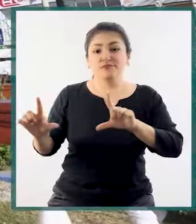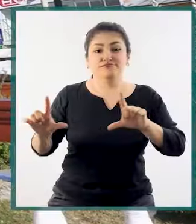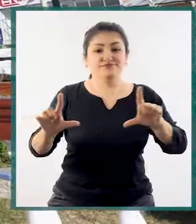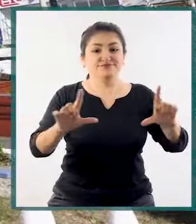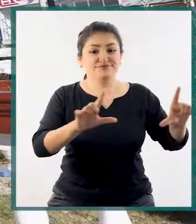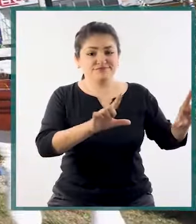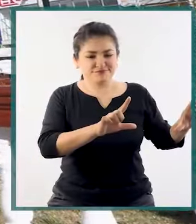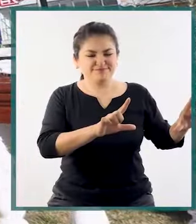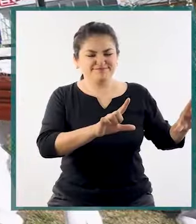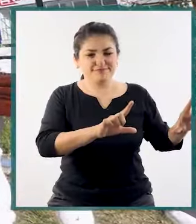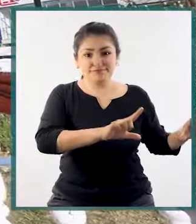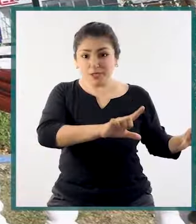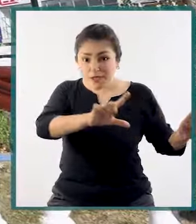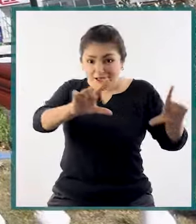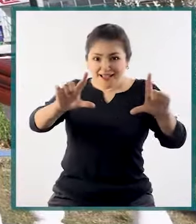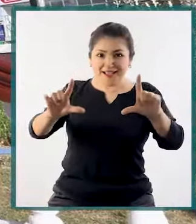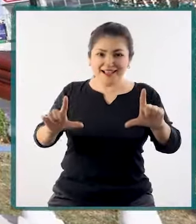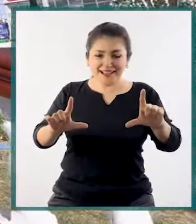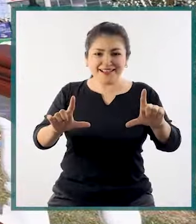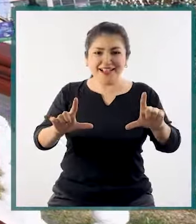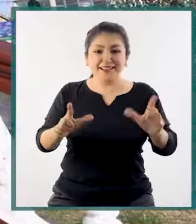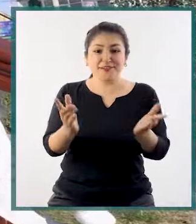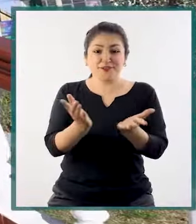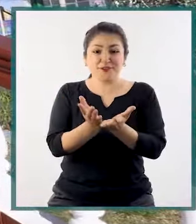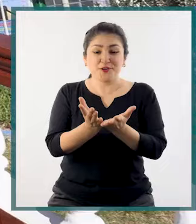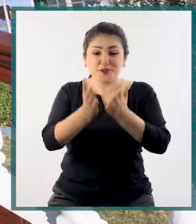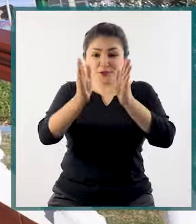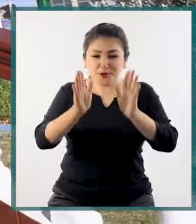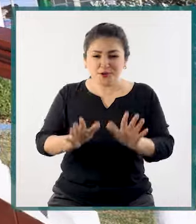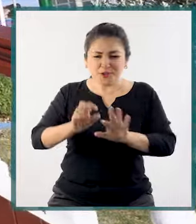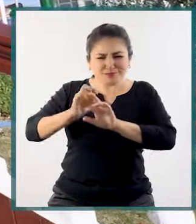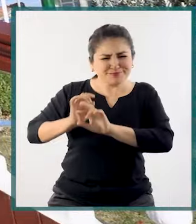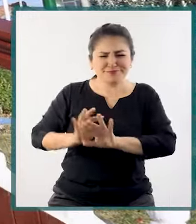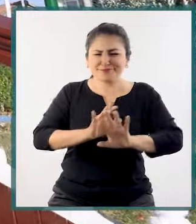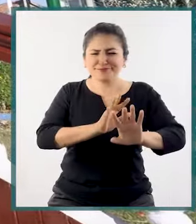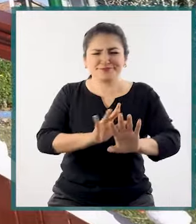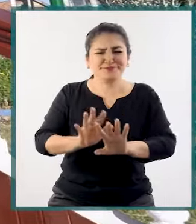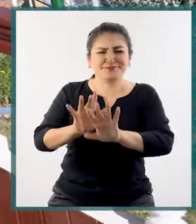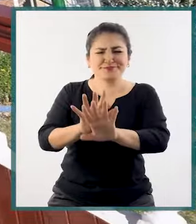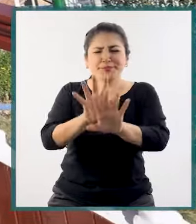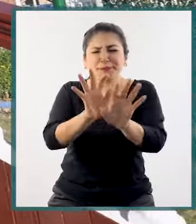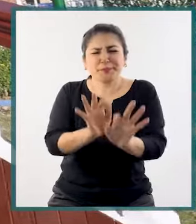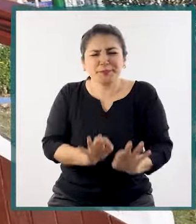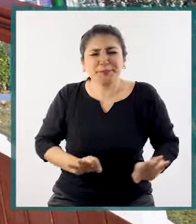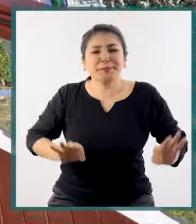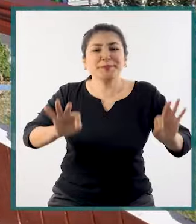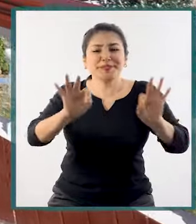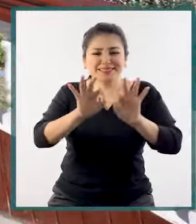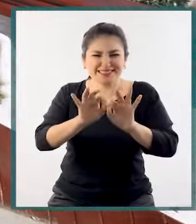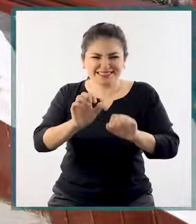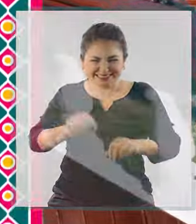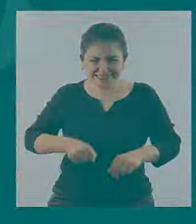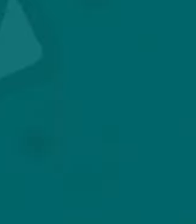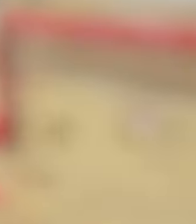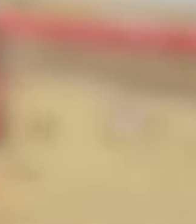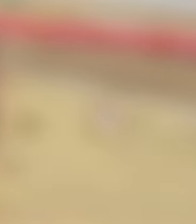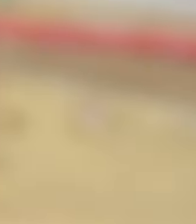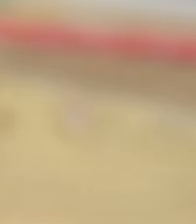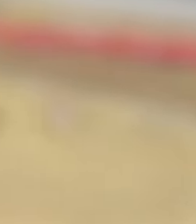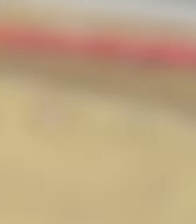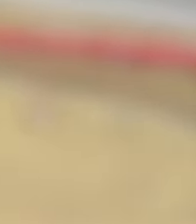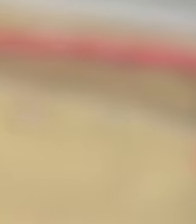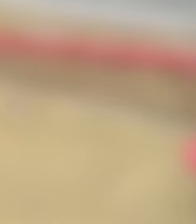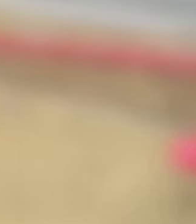Nos vamos a una pausa, pero al volver estaremos en un importante desfile escolar y en una serenata en Junín.